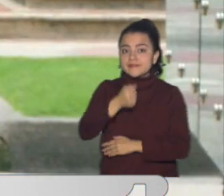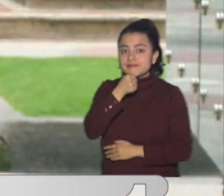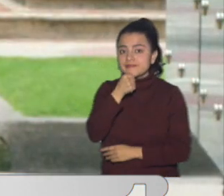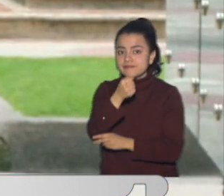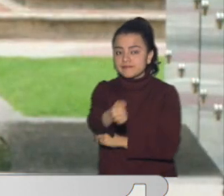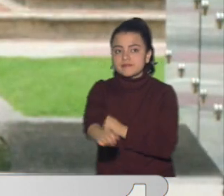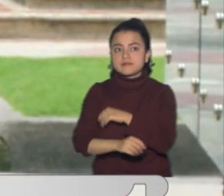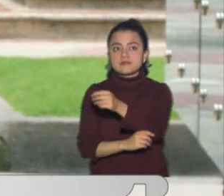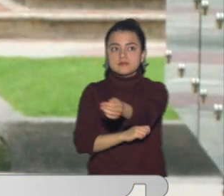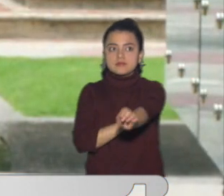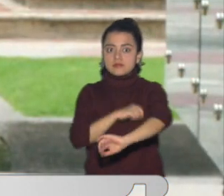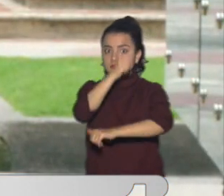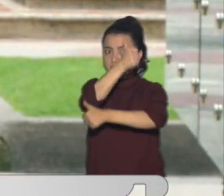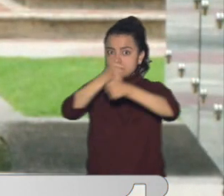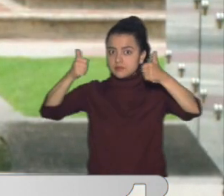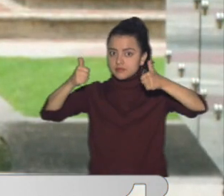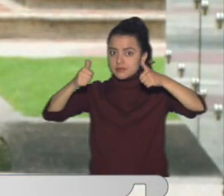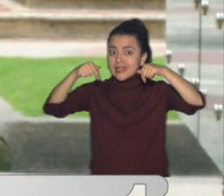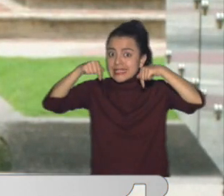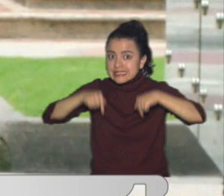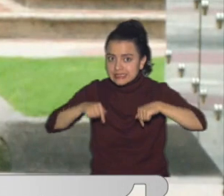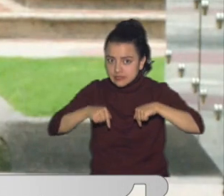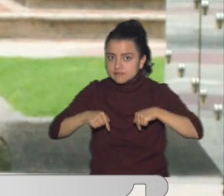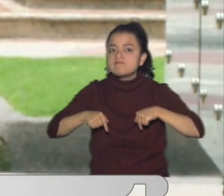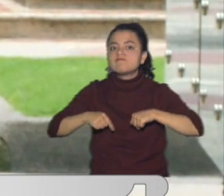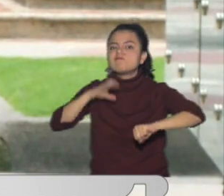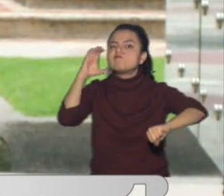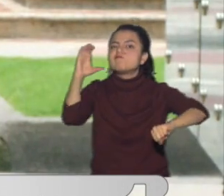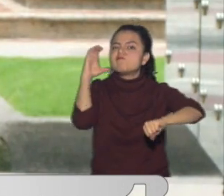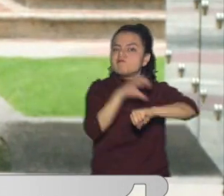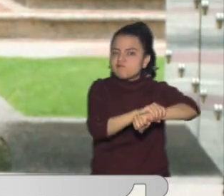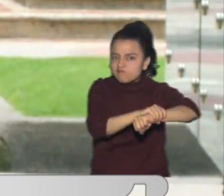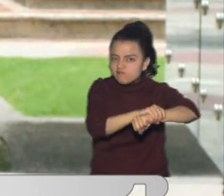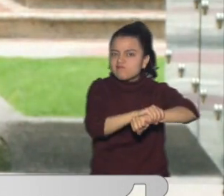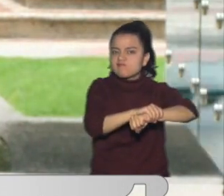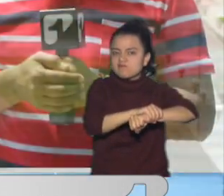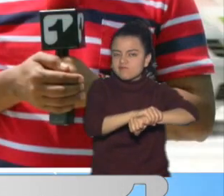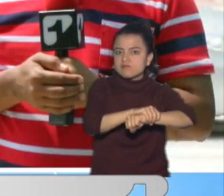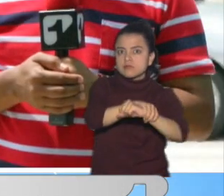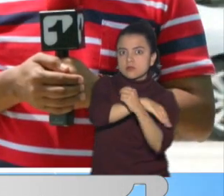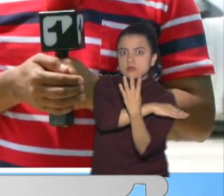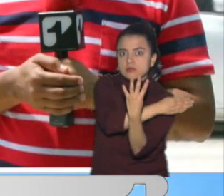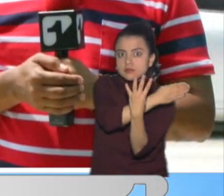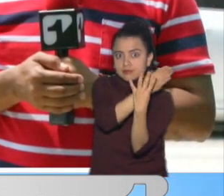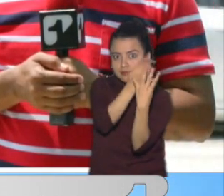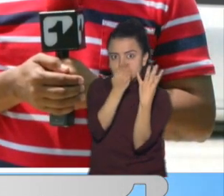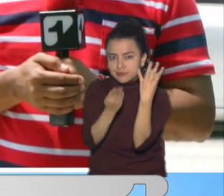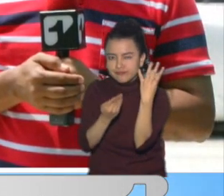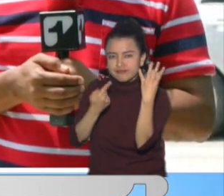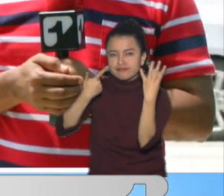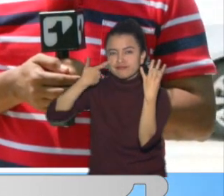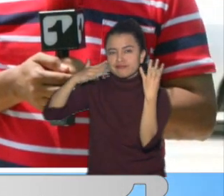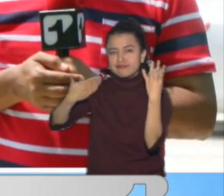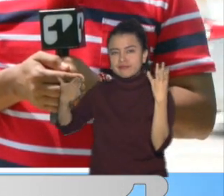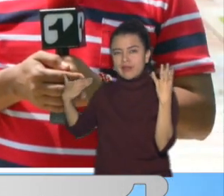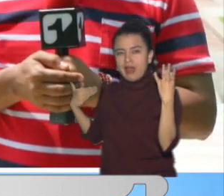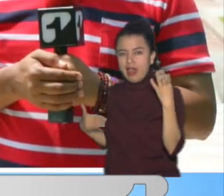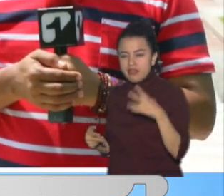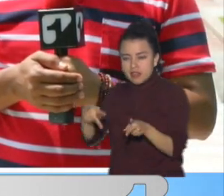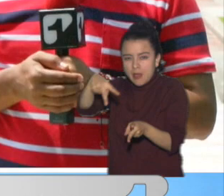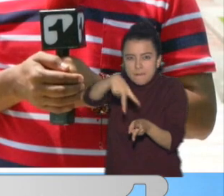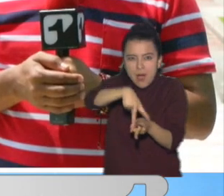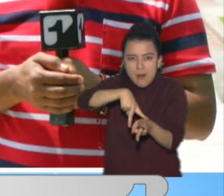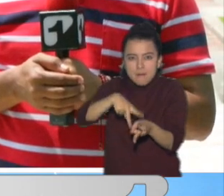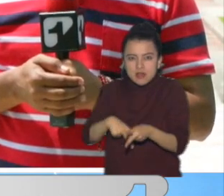las autoridades de policía en el Atlántico lograron la captura de 4 presuntos fleteros que minutos antes